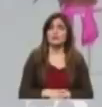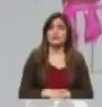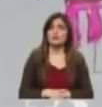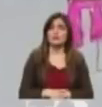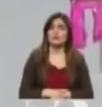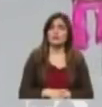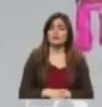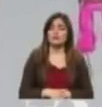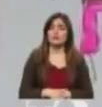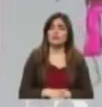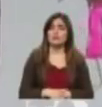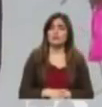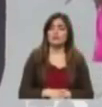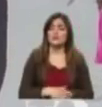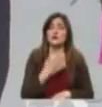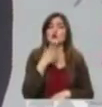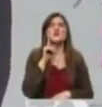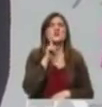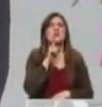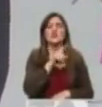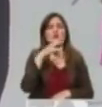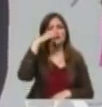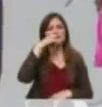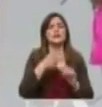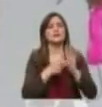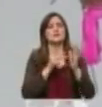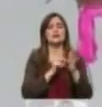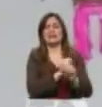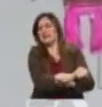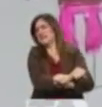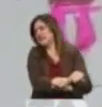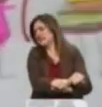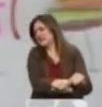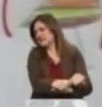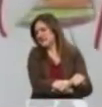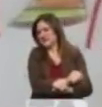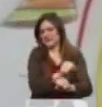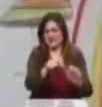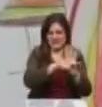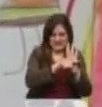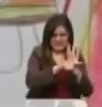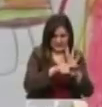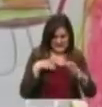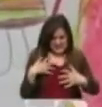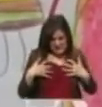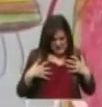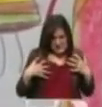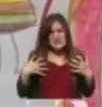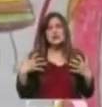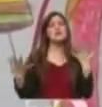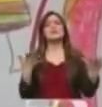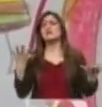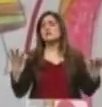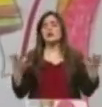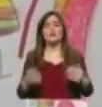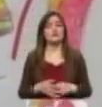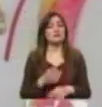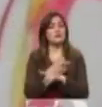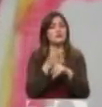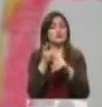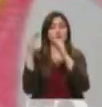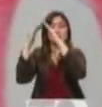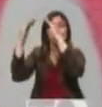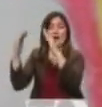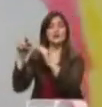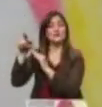Para los niños, por lo general, el negro significa algún tipo de rechazo, oscuridad, malestar, porque si usted ve la diferencia entre la casa